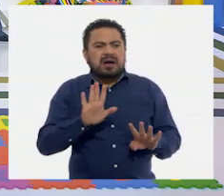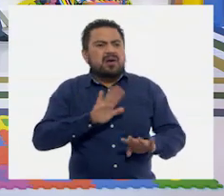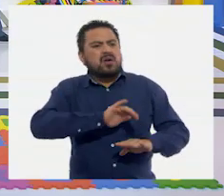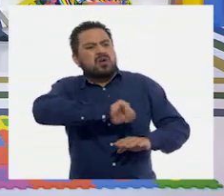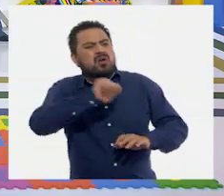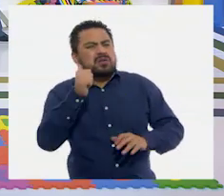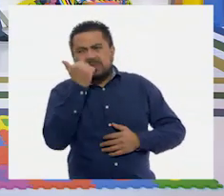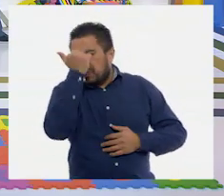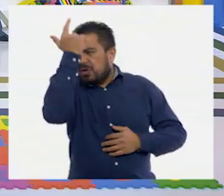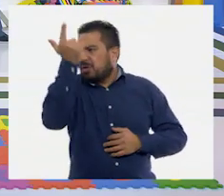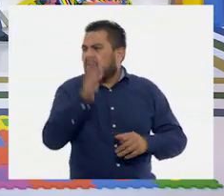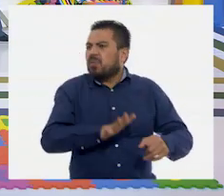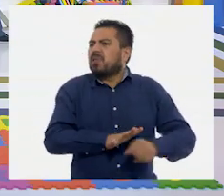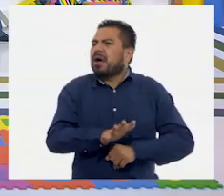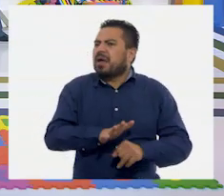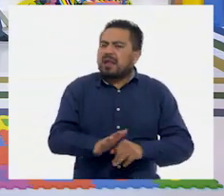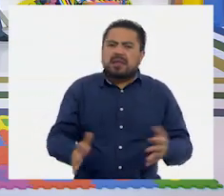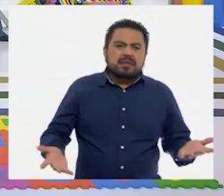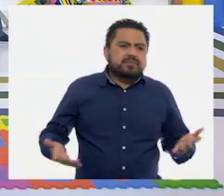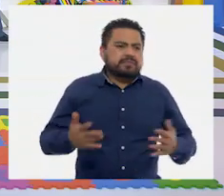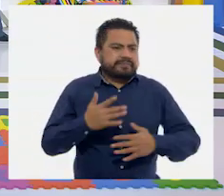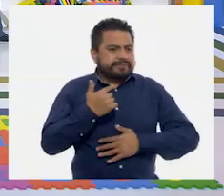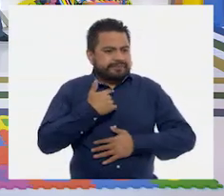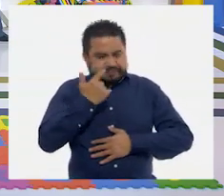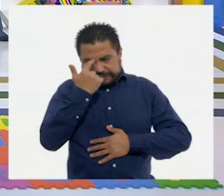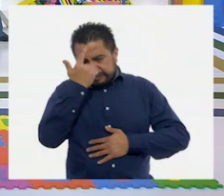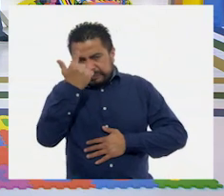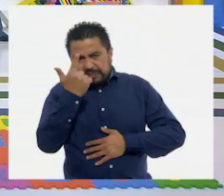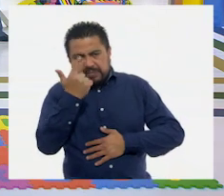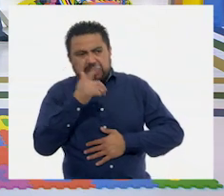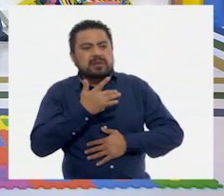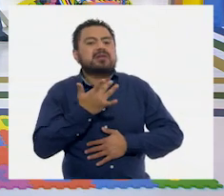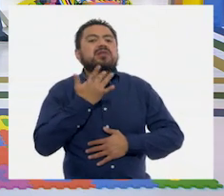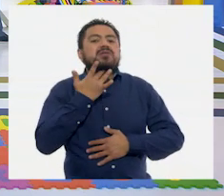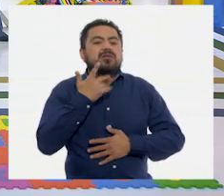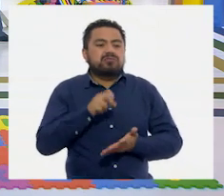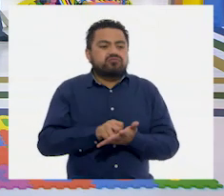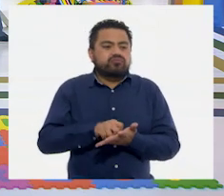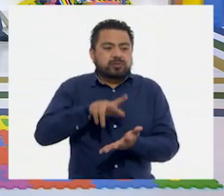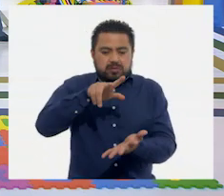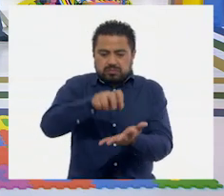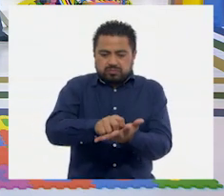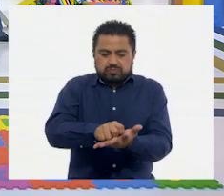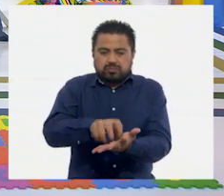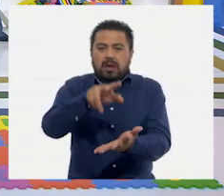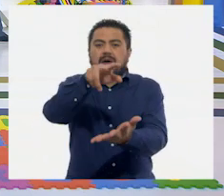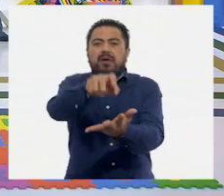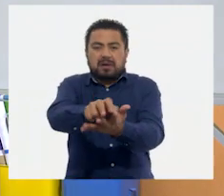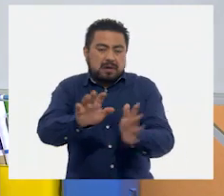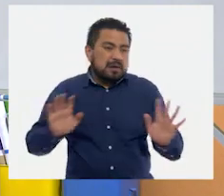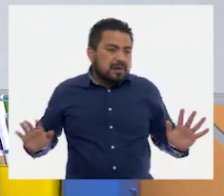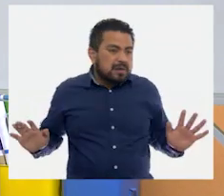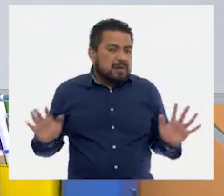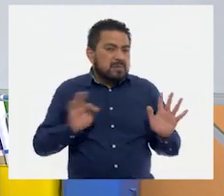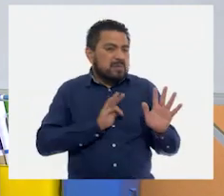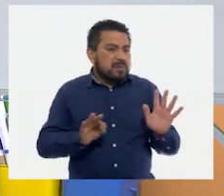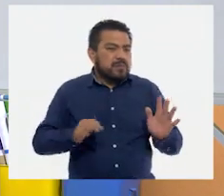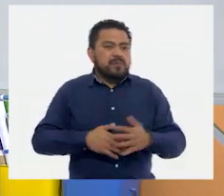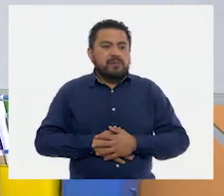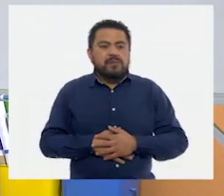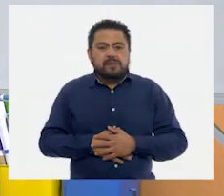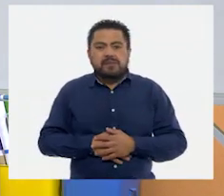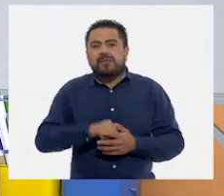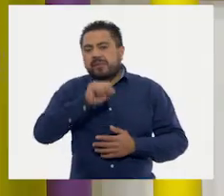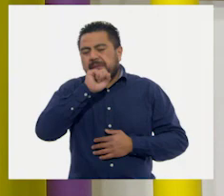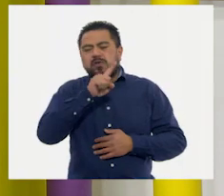otros se te ocurren? Se me ocurre el de las ramitas que dijimos. Ah, el de las ramitas, ¿verdad? Sí. También vamos